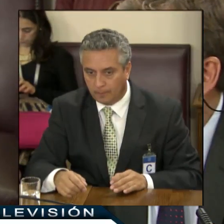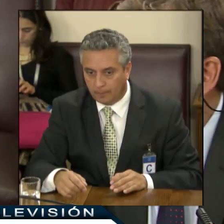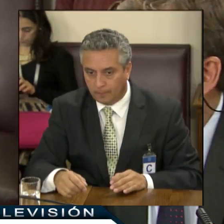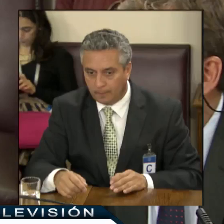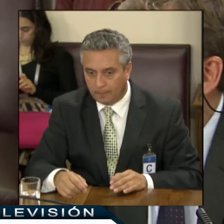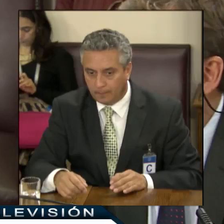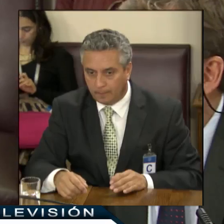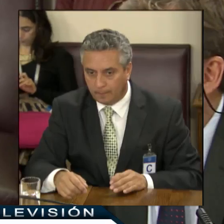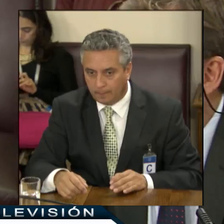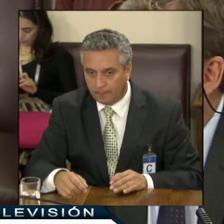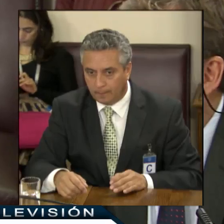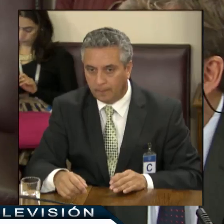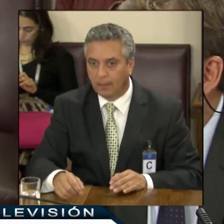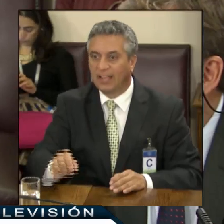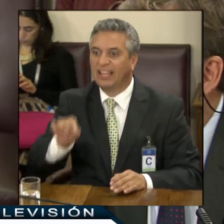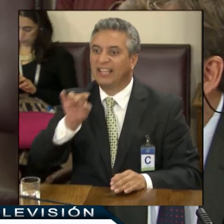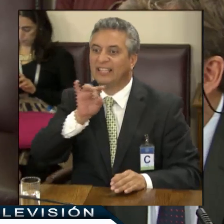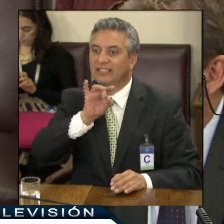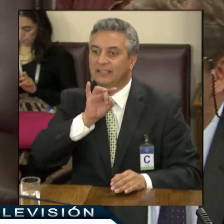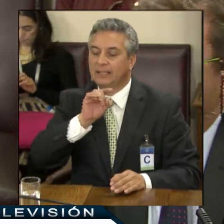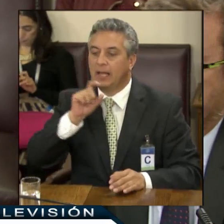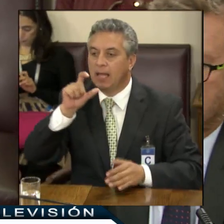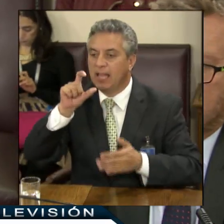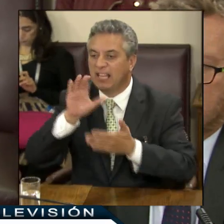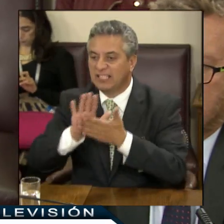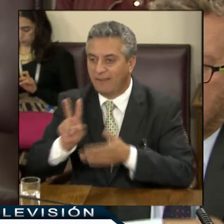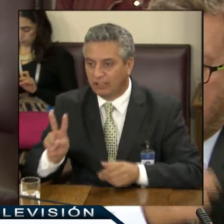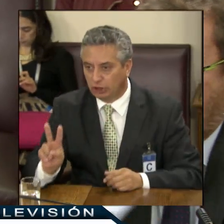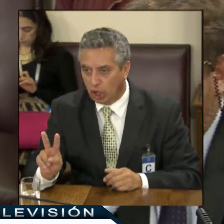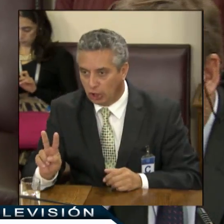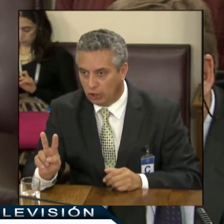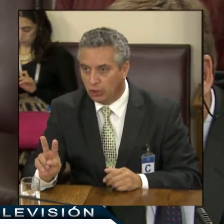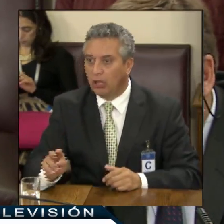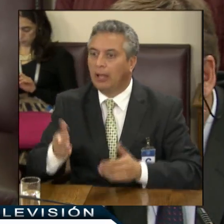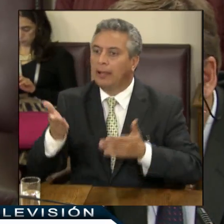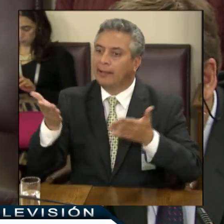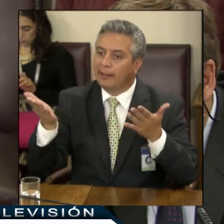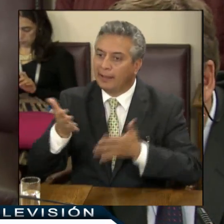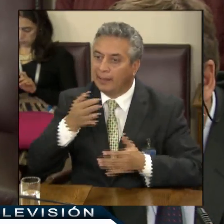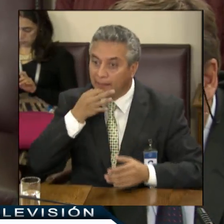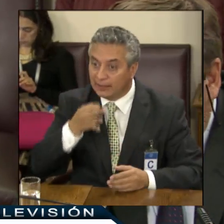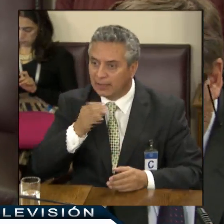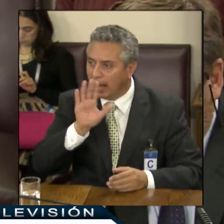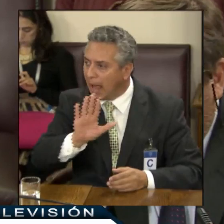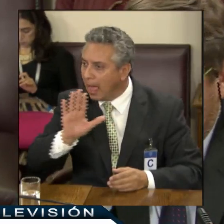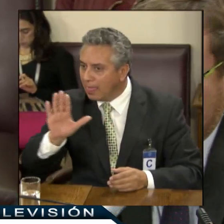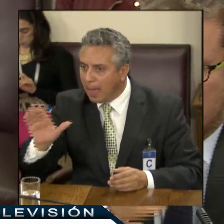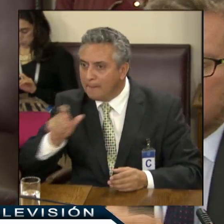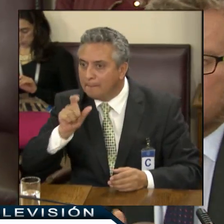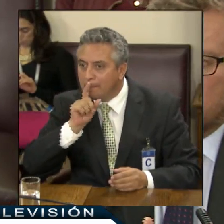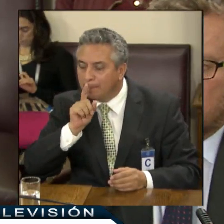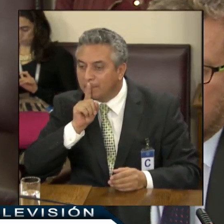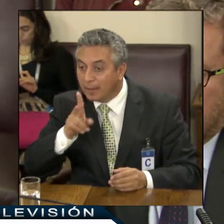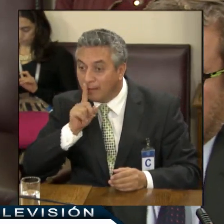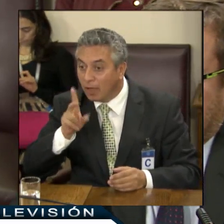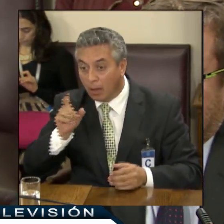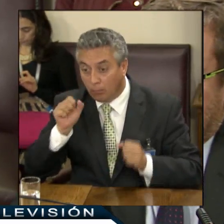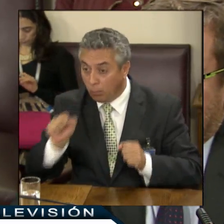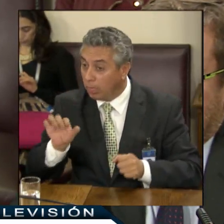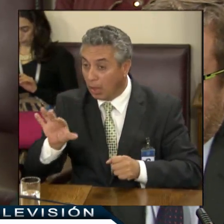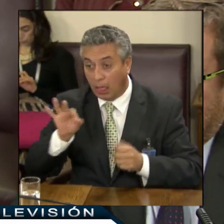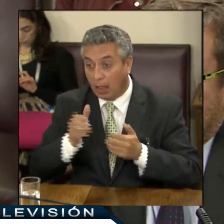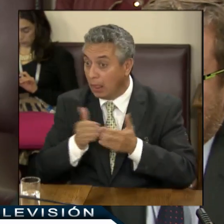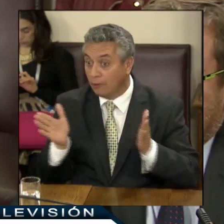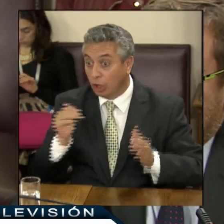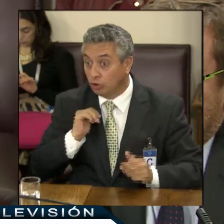sigue chilevisión qué nos dice en otras palabras cada canal de televisión puede elegir libremente si no se encuentra en